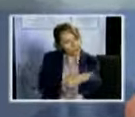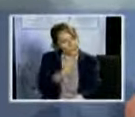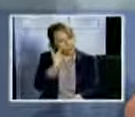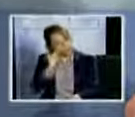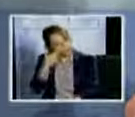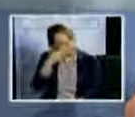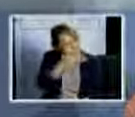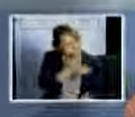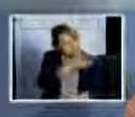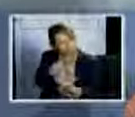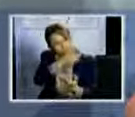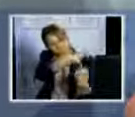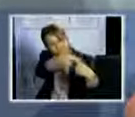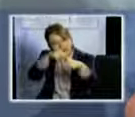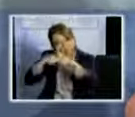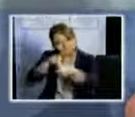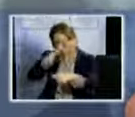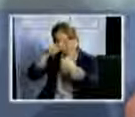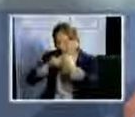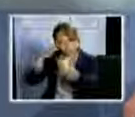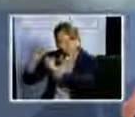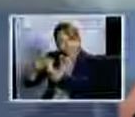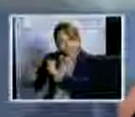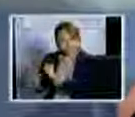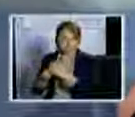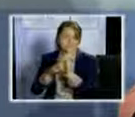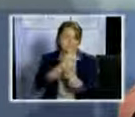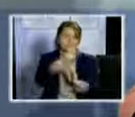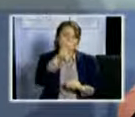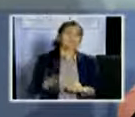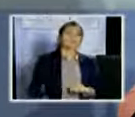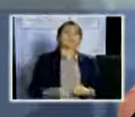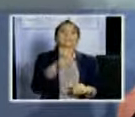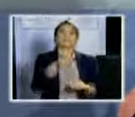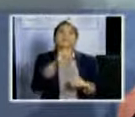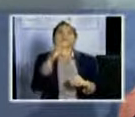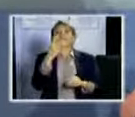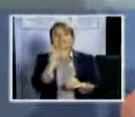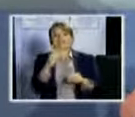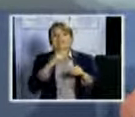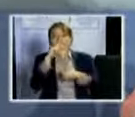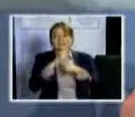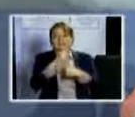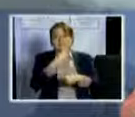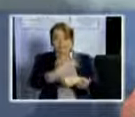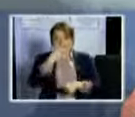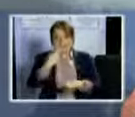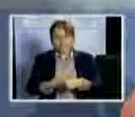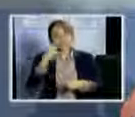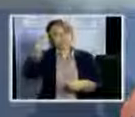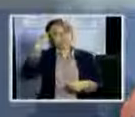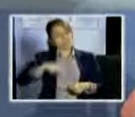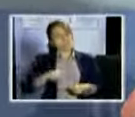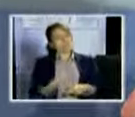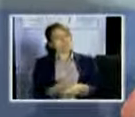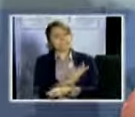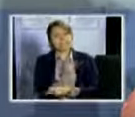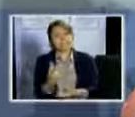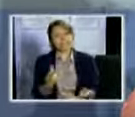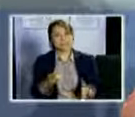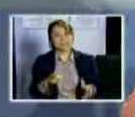convocaron ya a las 3 conferencias sobre impacto humanitario de las armas nucleares, que es una resolución que se adopta por